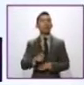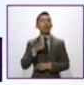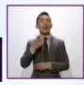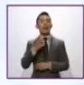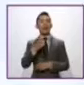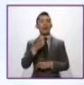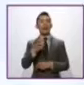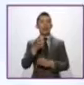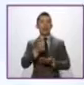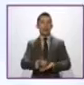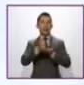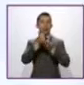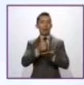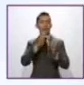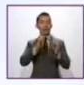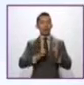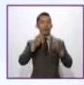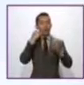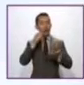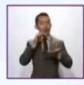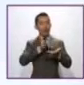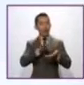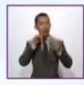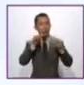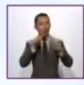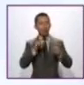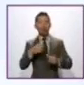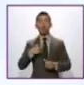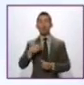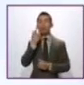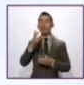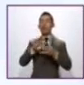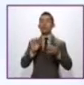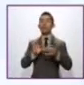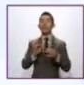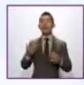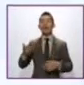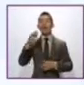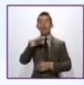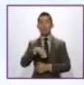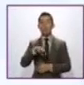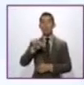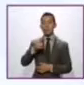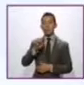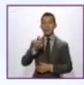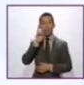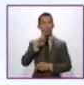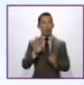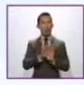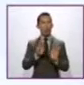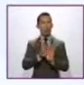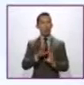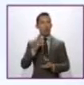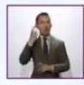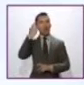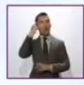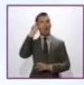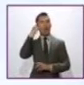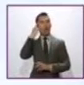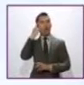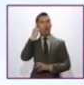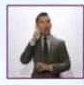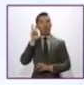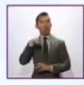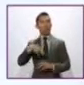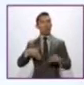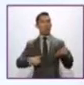este tipo de inmuebles y este tipo de atenciones. Y yo quiero decirte, Miguel, te veo muy enojado, muy molesto.